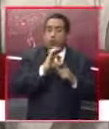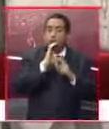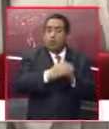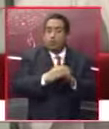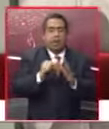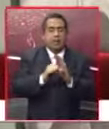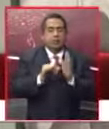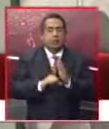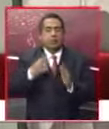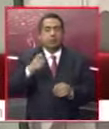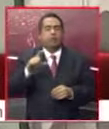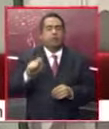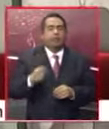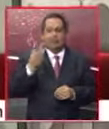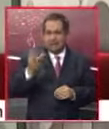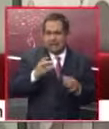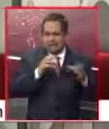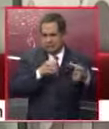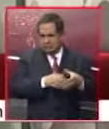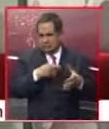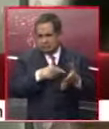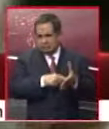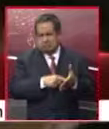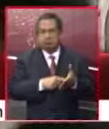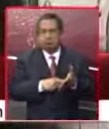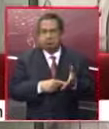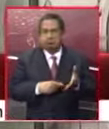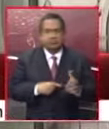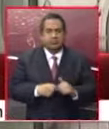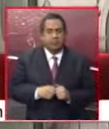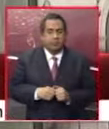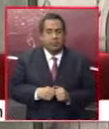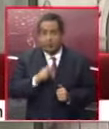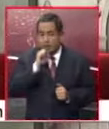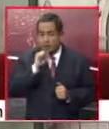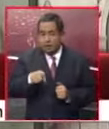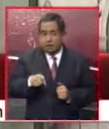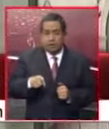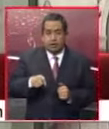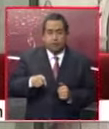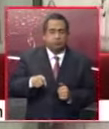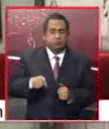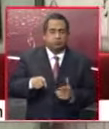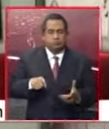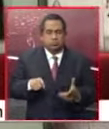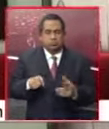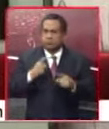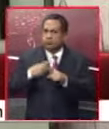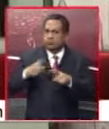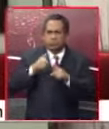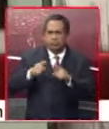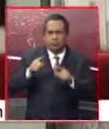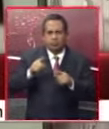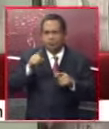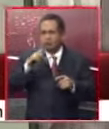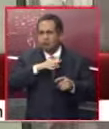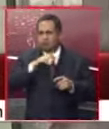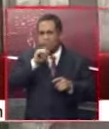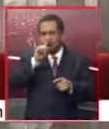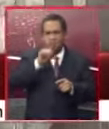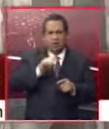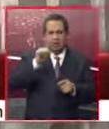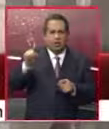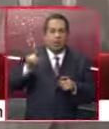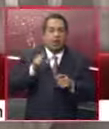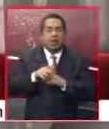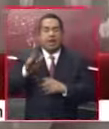artículo 123 constitucional, ¿sí? Tenemos distintas tomas de